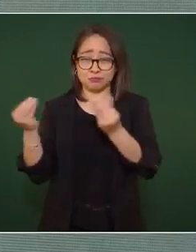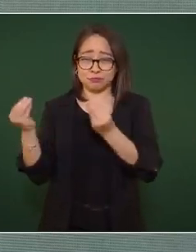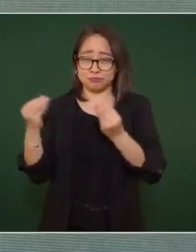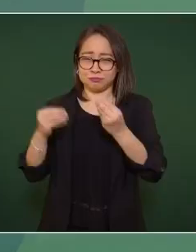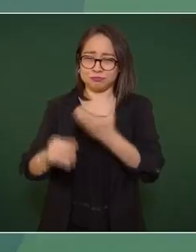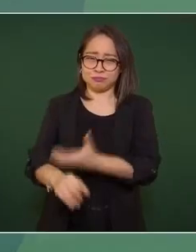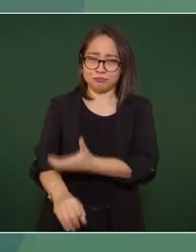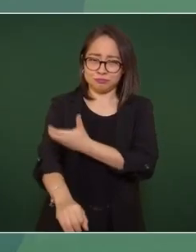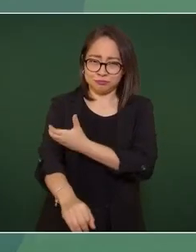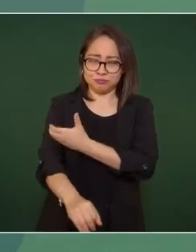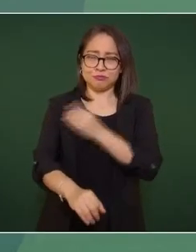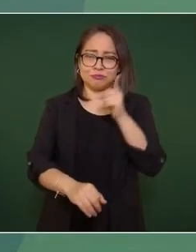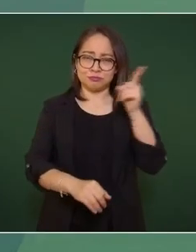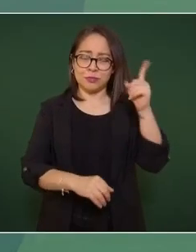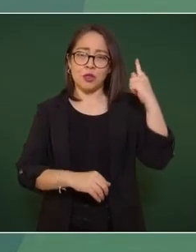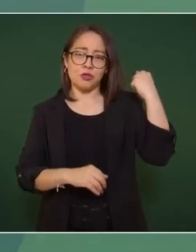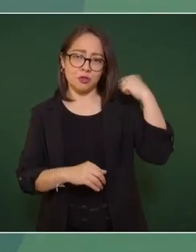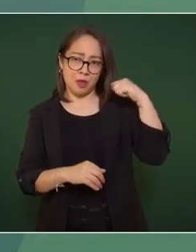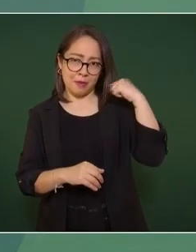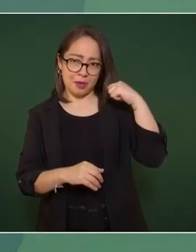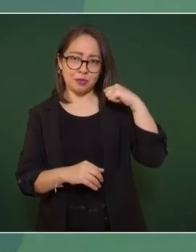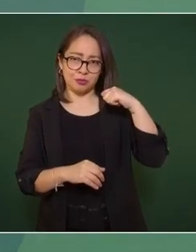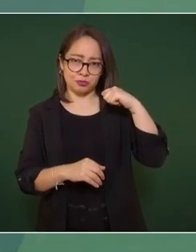paisanos tabasqueños,